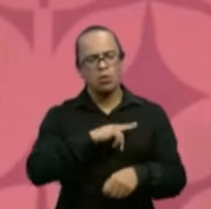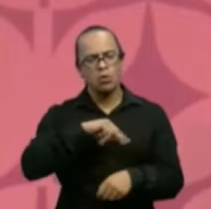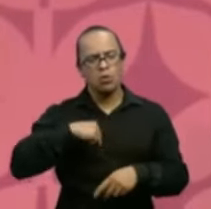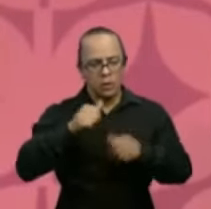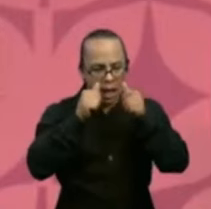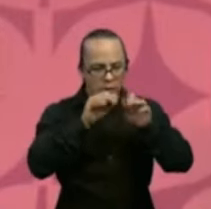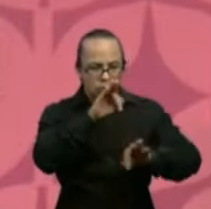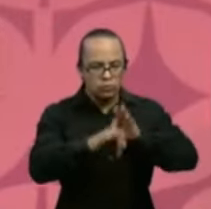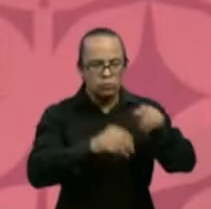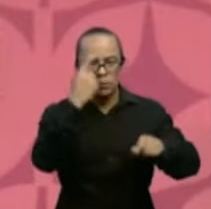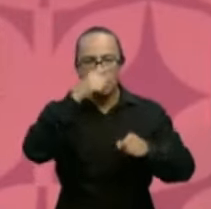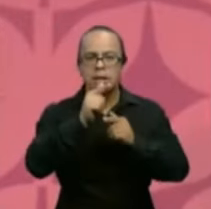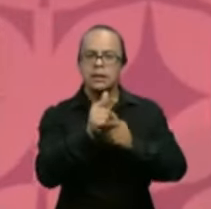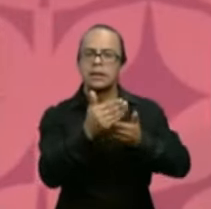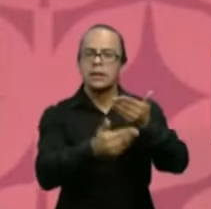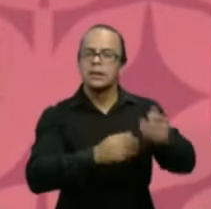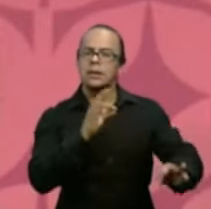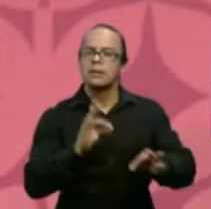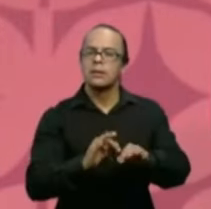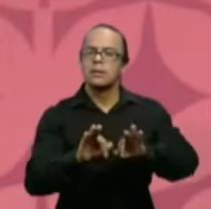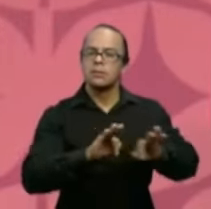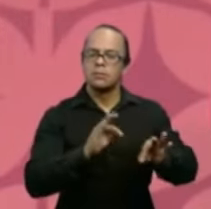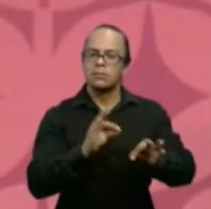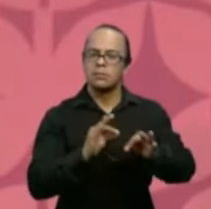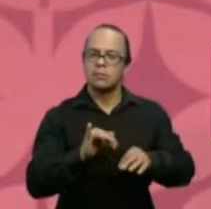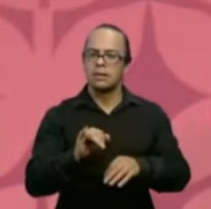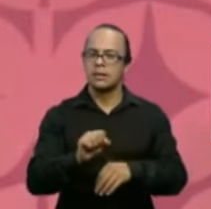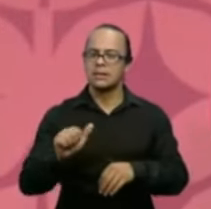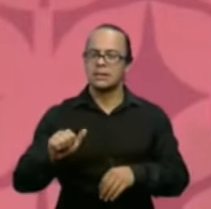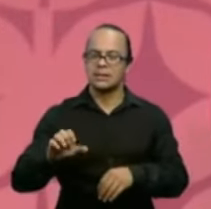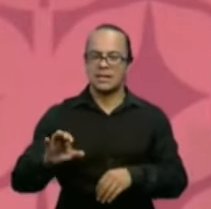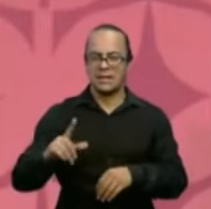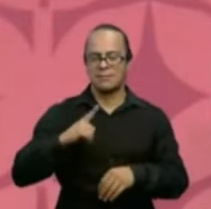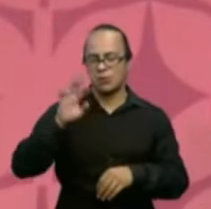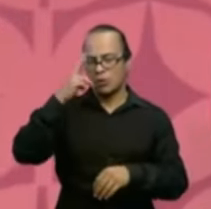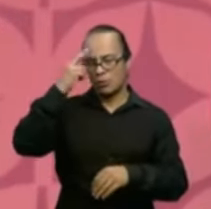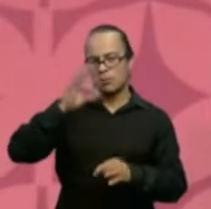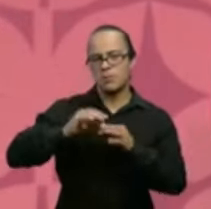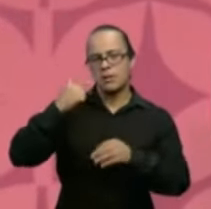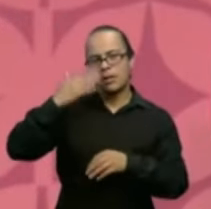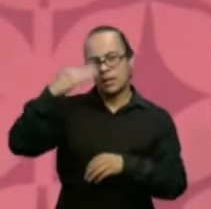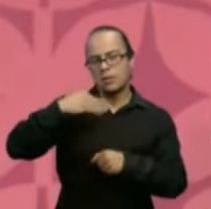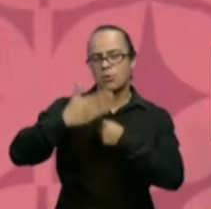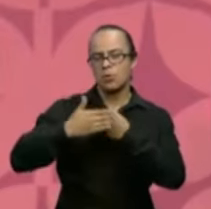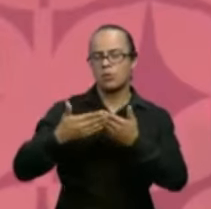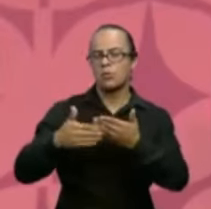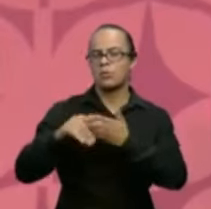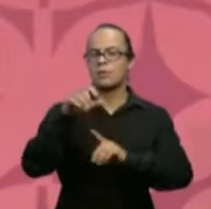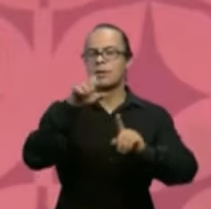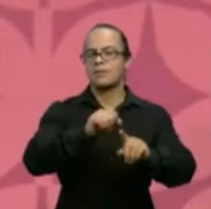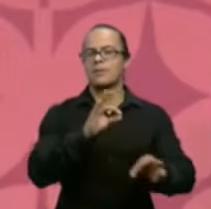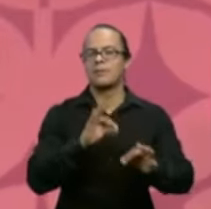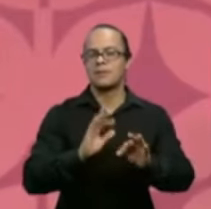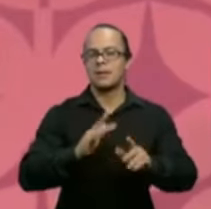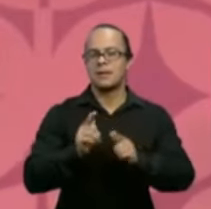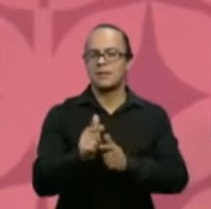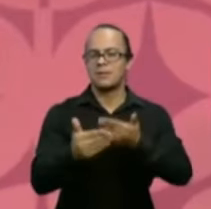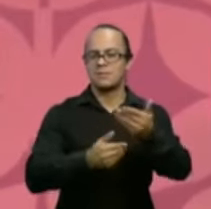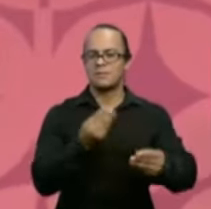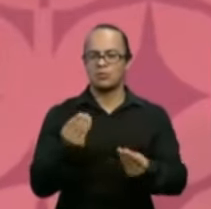vamos a seguir trabajando para ello. Isaac Montoya, no se me olvida, y lo haremos. Ya tenemos avance,